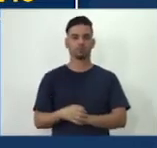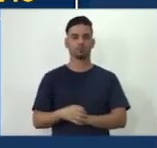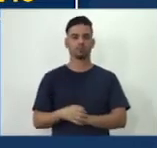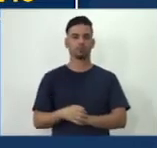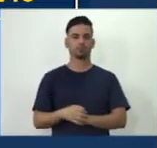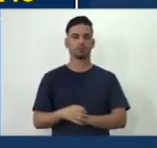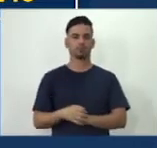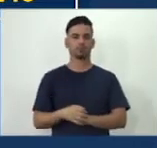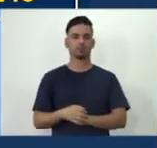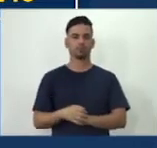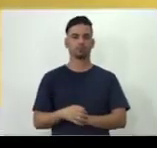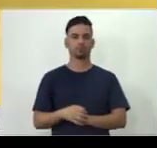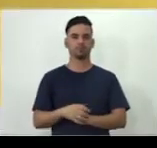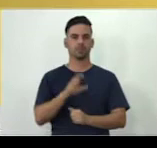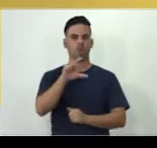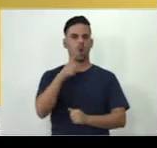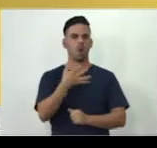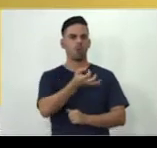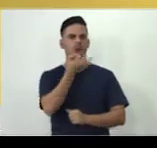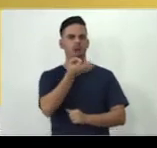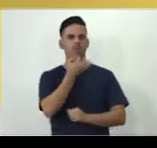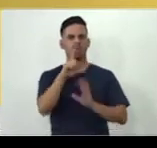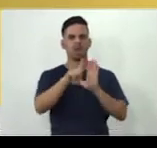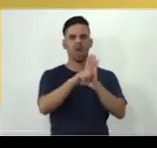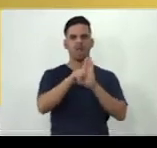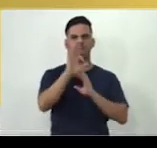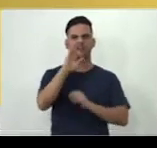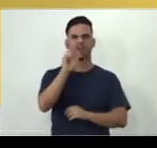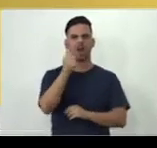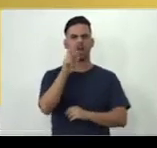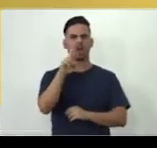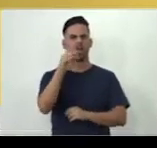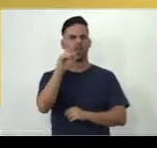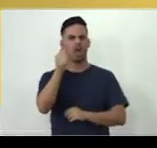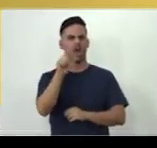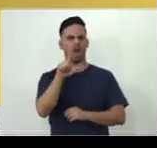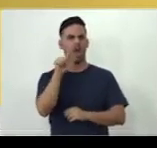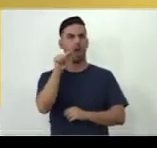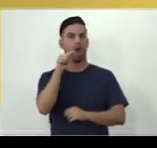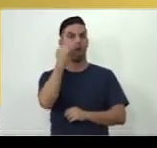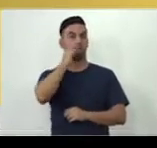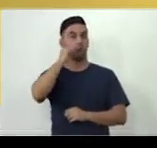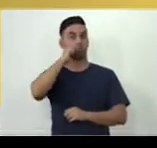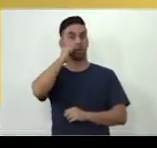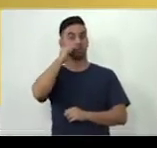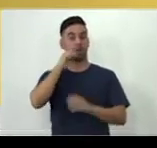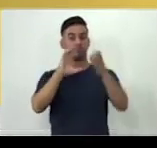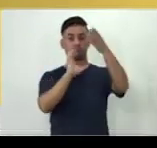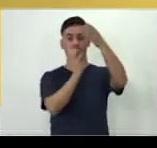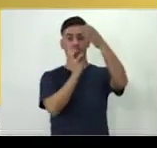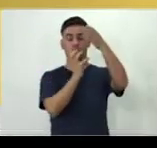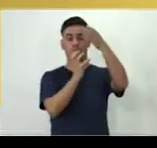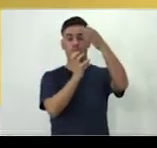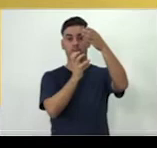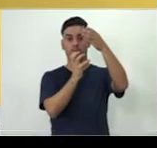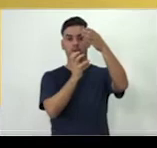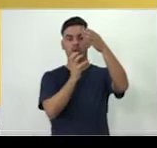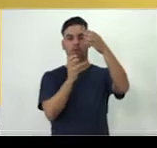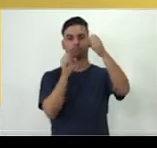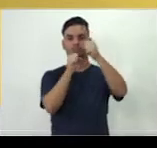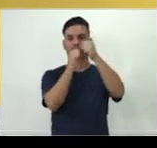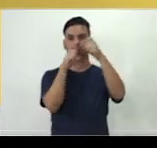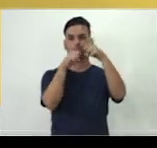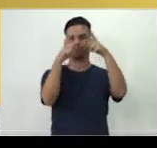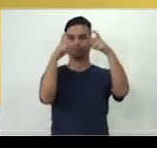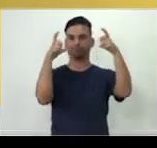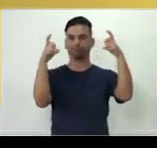número 2. ¿Cómo se explica, teniendo en cuenta la ley de inducción de Faraday, el aumento de la intensidad luminosa del bombillo